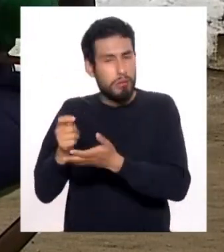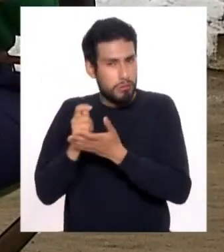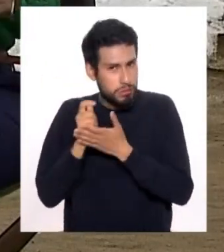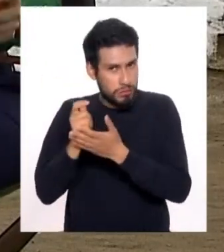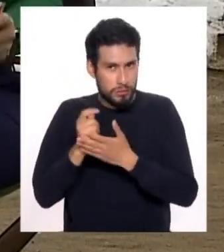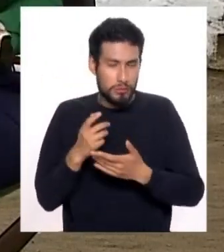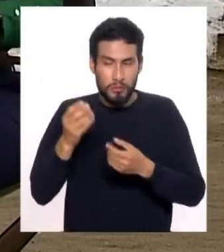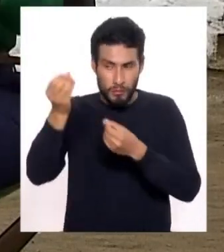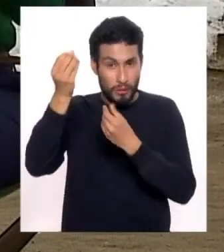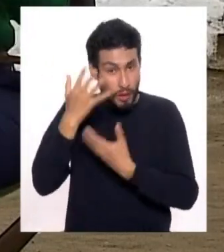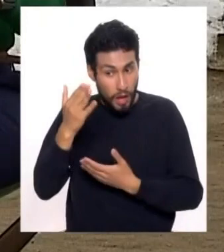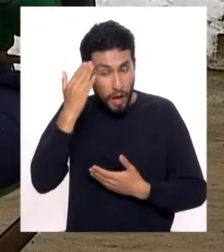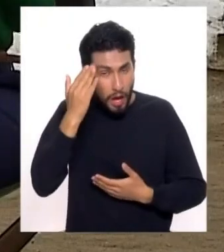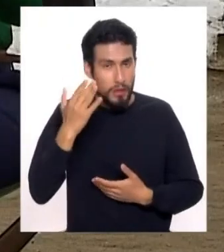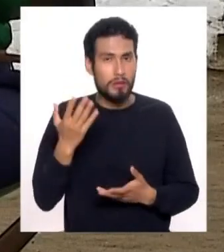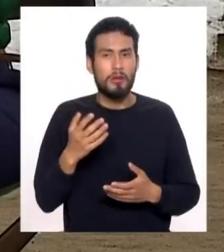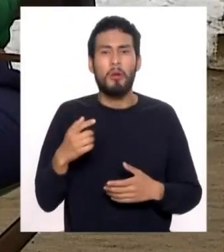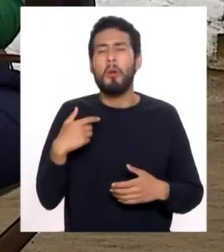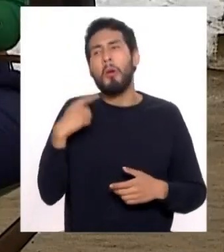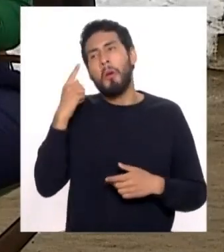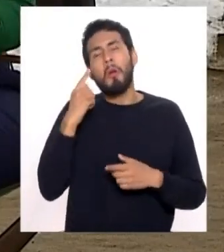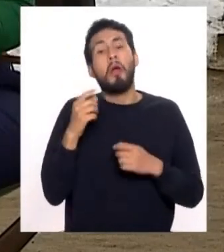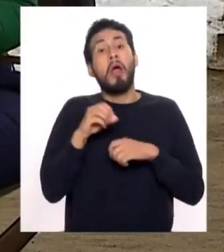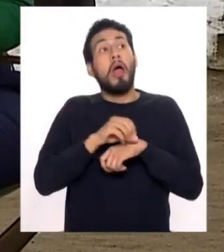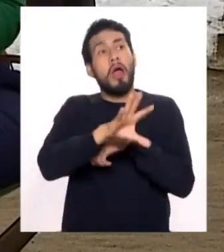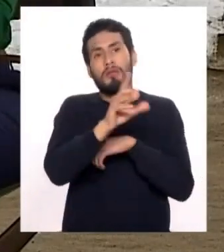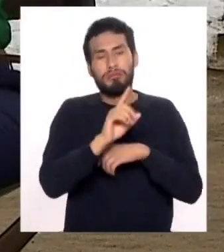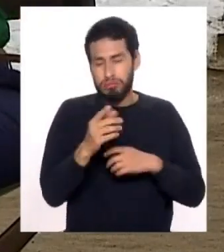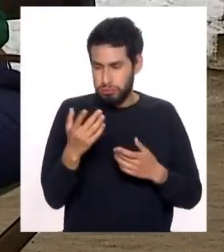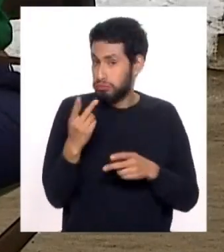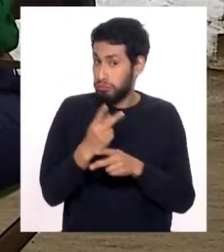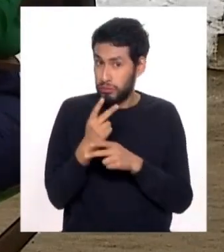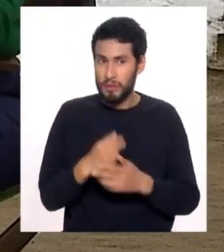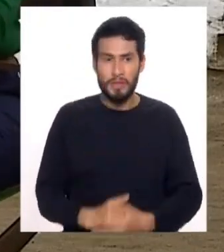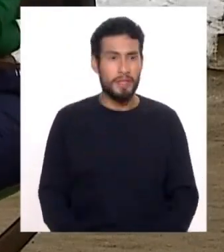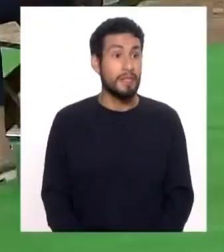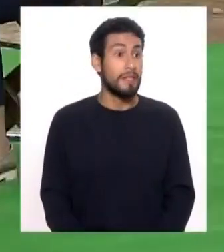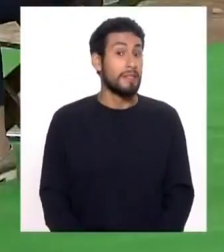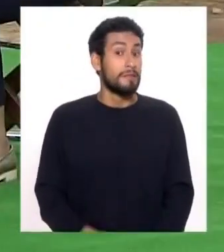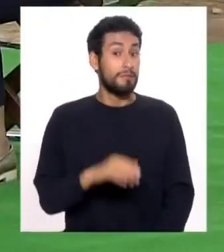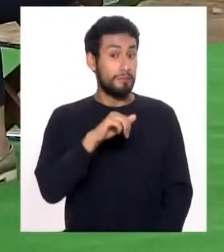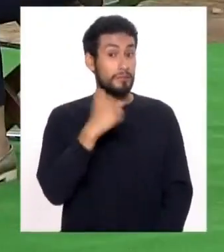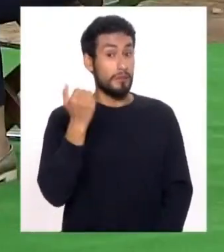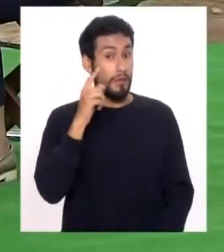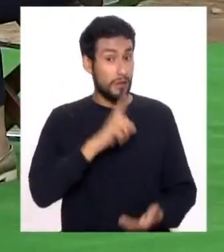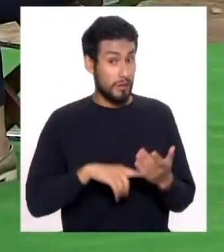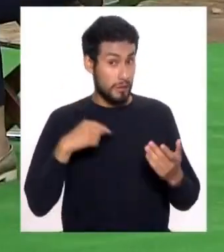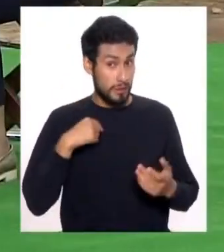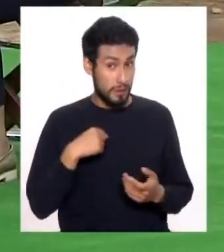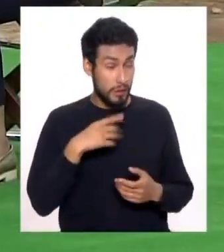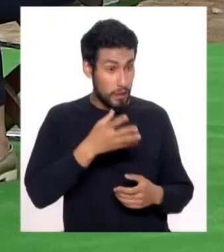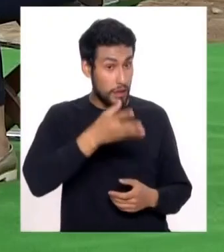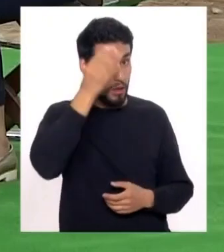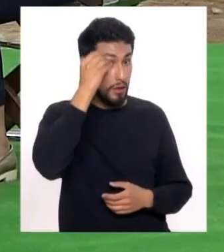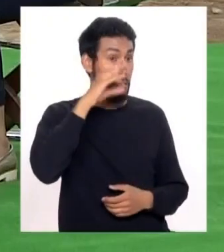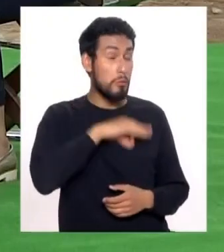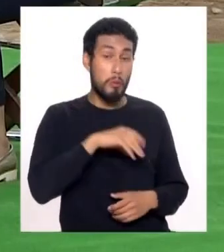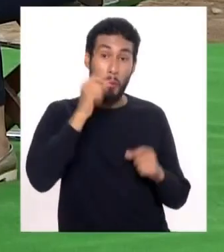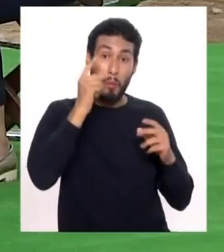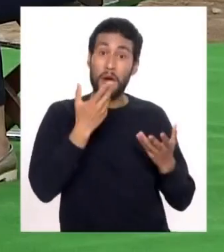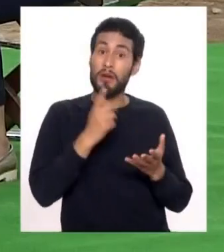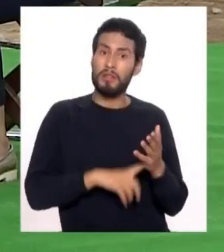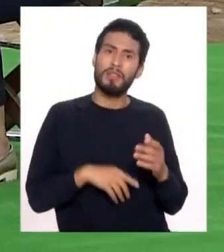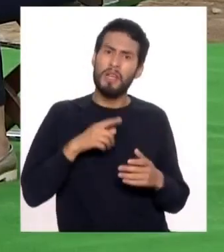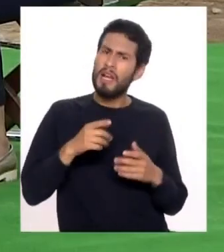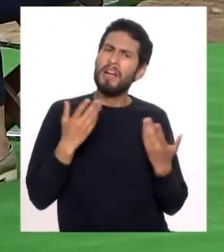tratamiento, informarnos y tampoco no contagiar. Y lo otro que hemos aprendido hoy, por lo menos yo me quedo gratamente impresionado, que se está haciendo